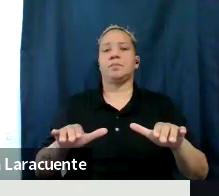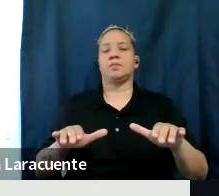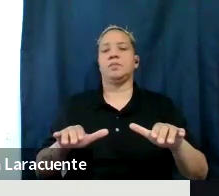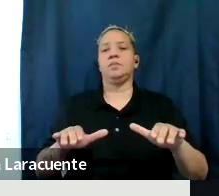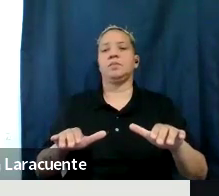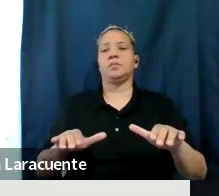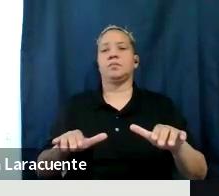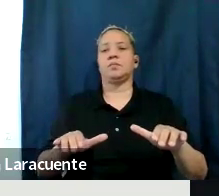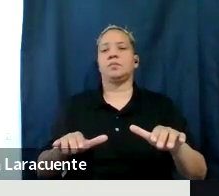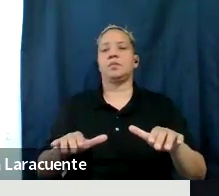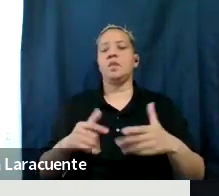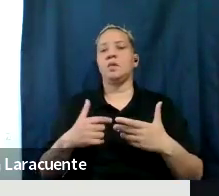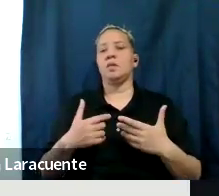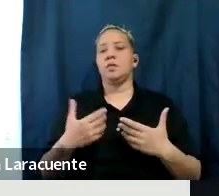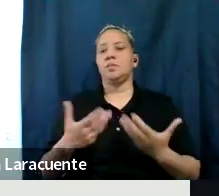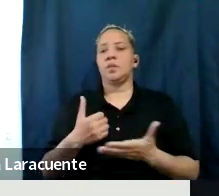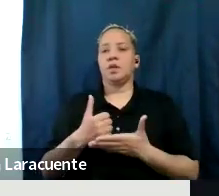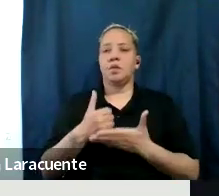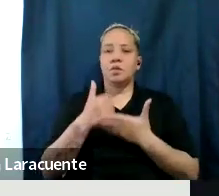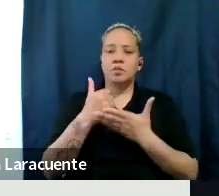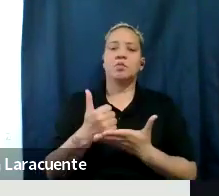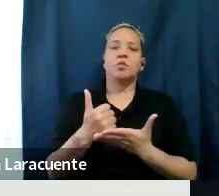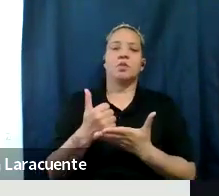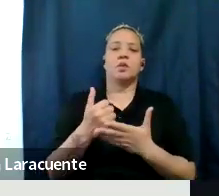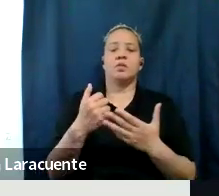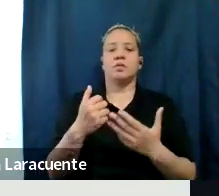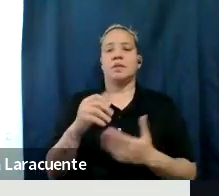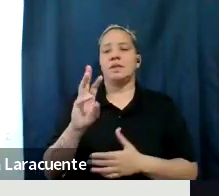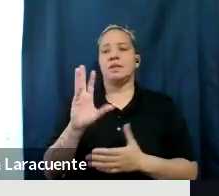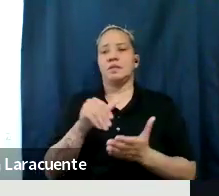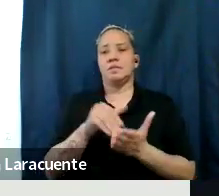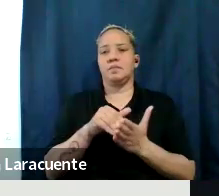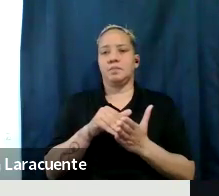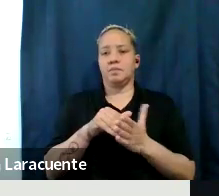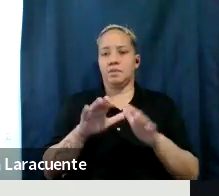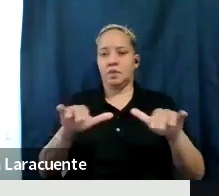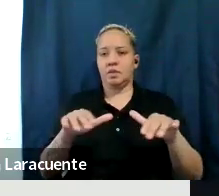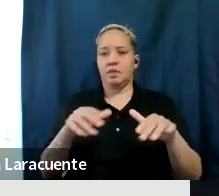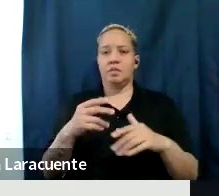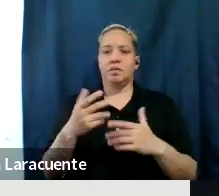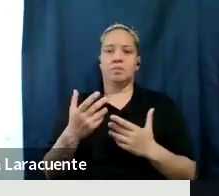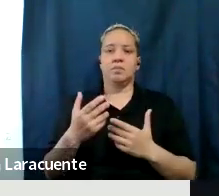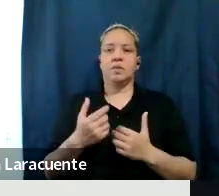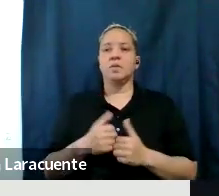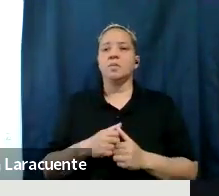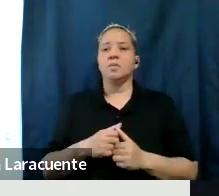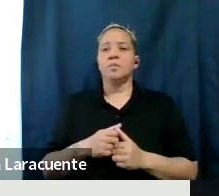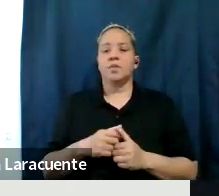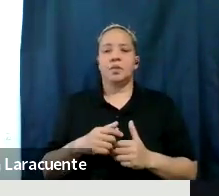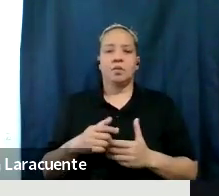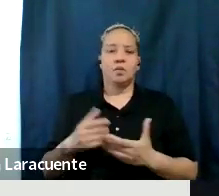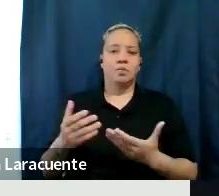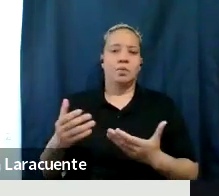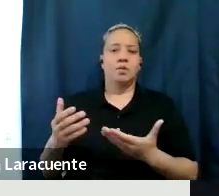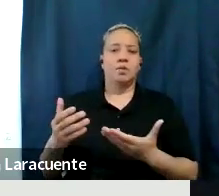había ayudado, había asistido a más de 6.000 niños de ambos sexos que eran recogidos en diversas